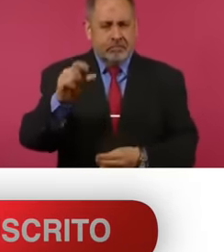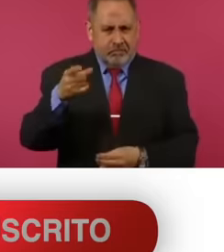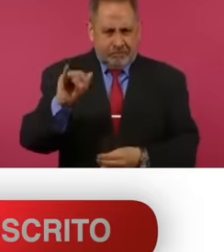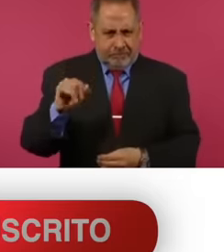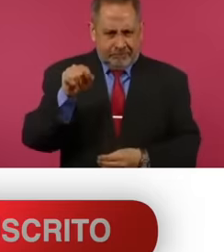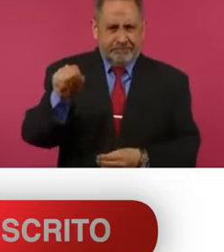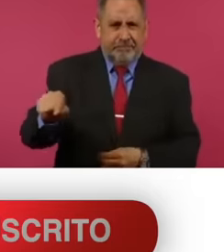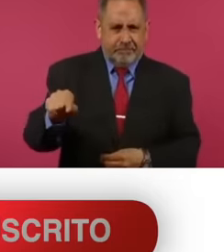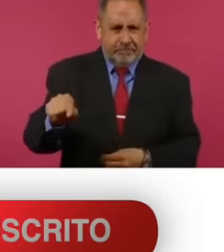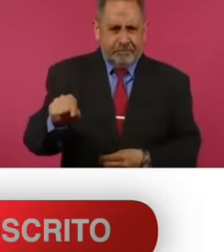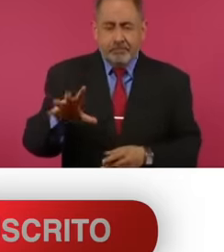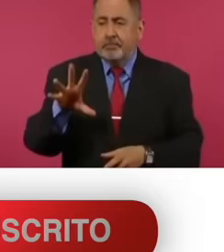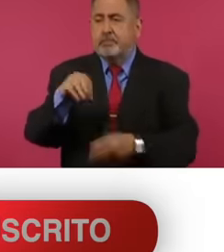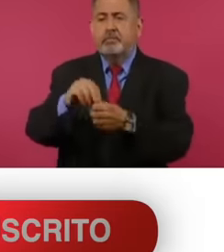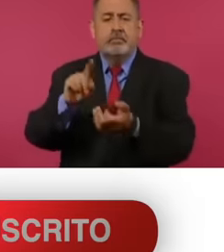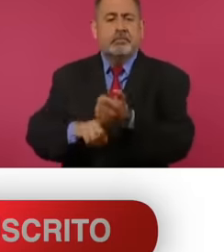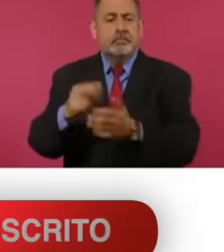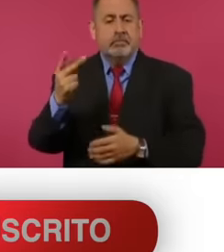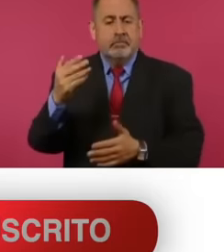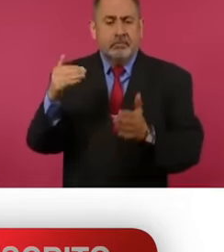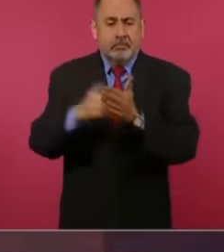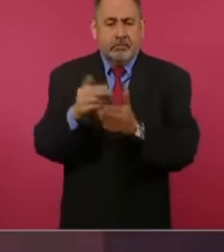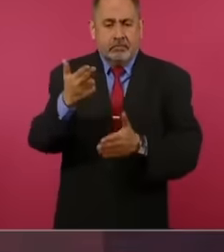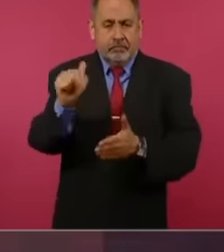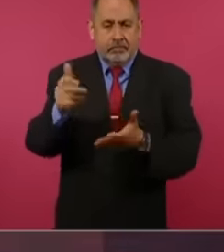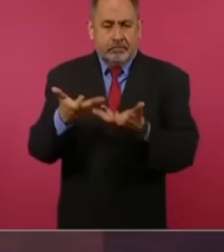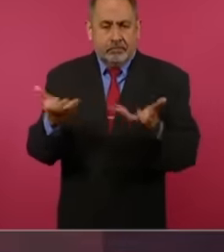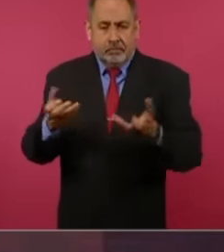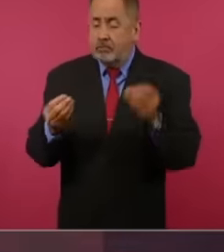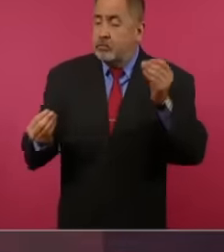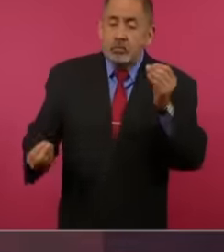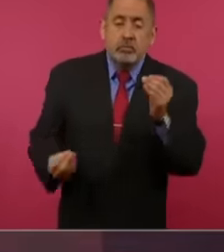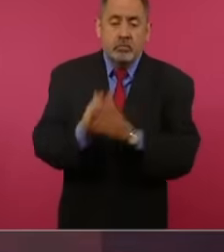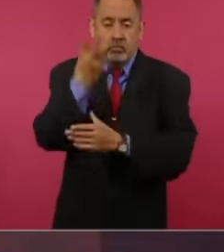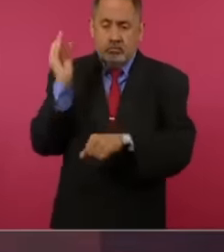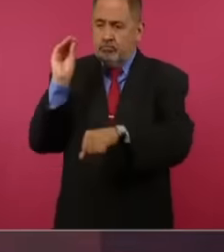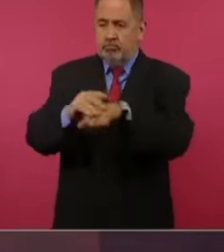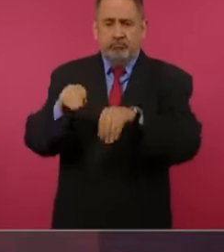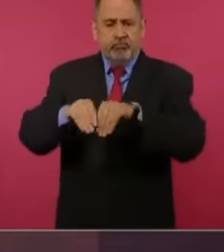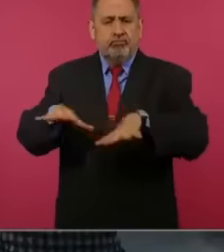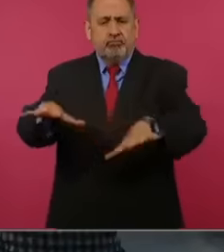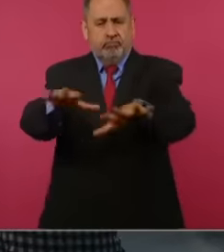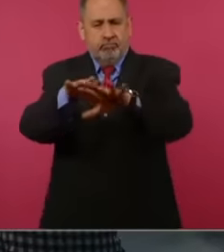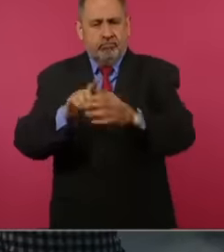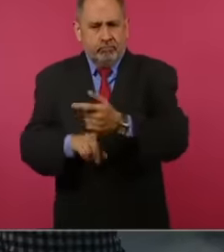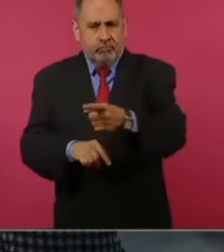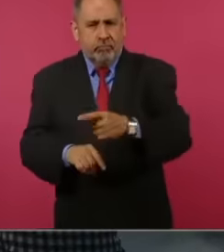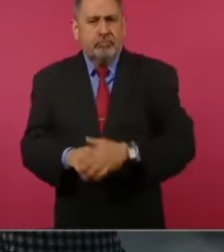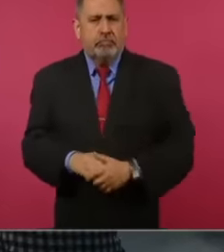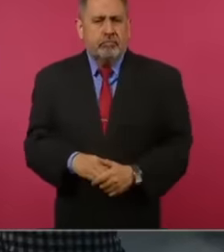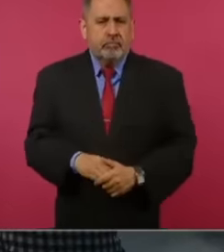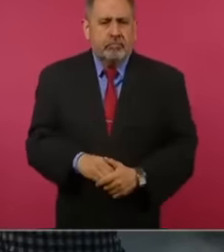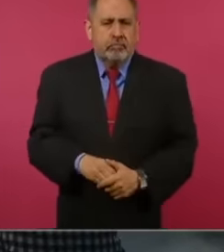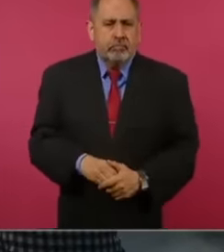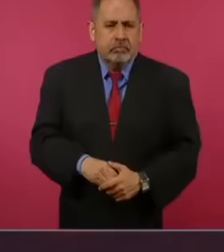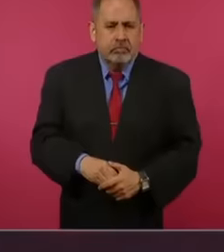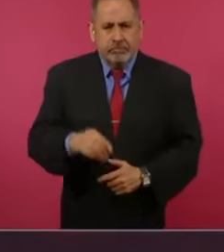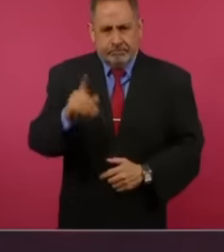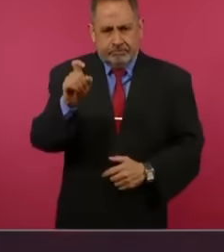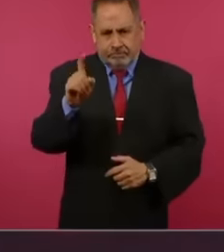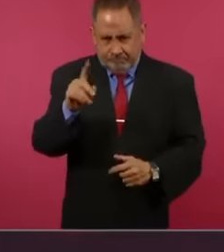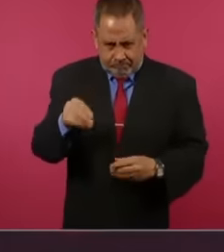para 25 mil hectáreas nuevo. También padrece, hizo la cuenta.